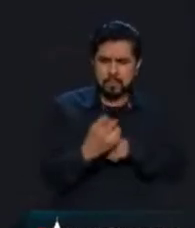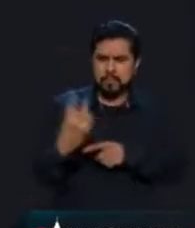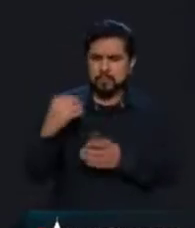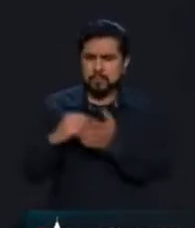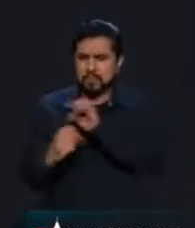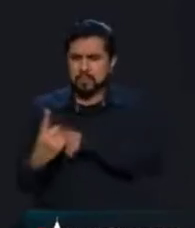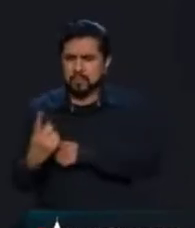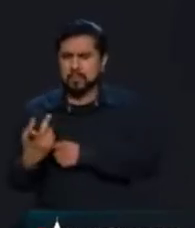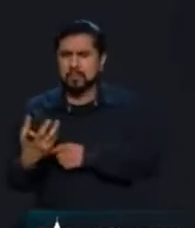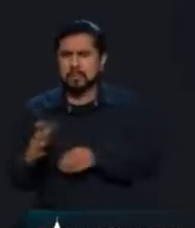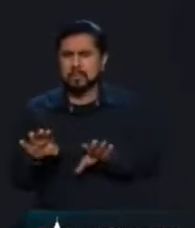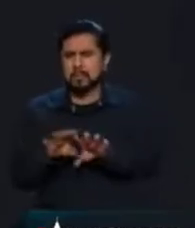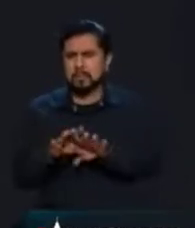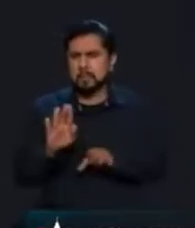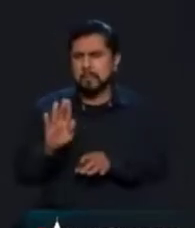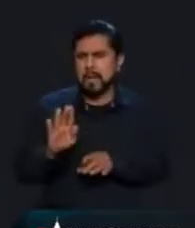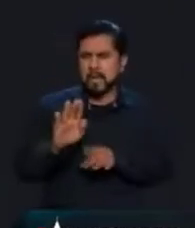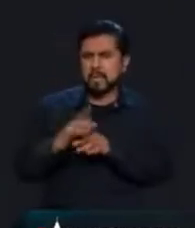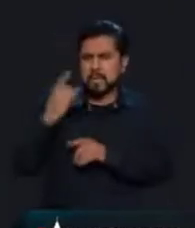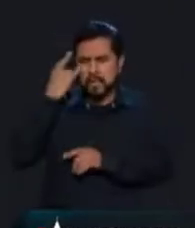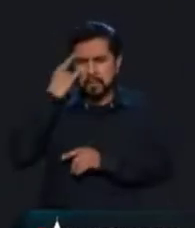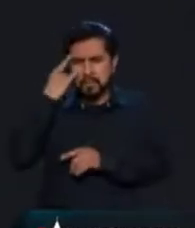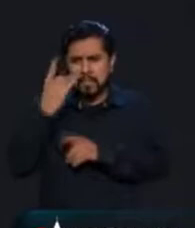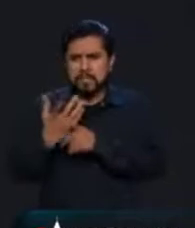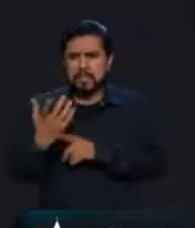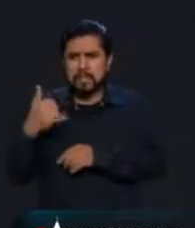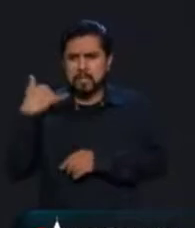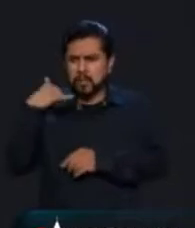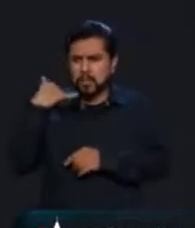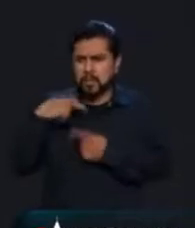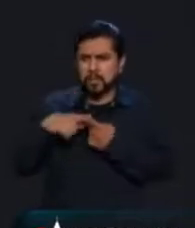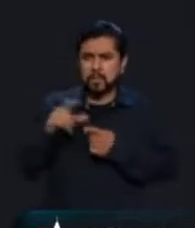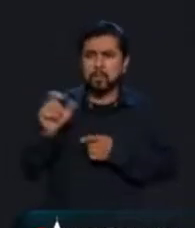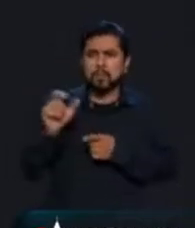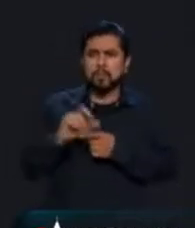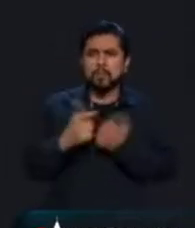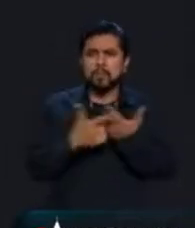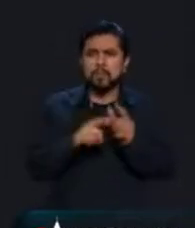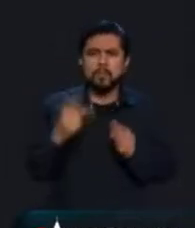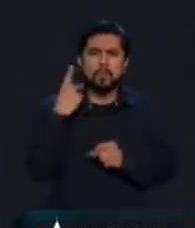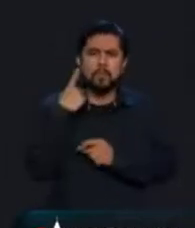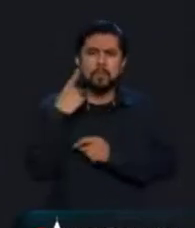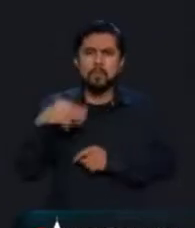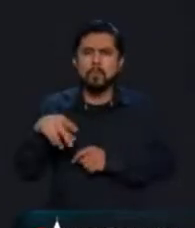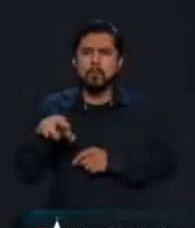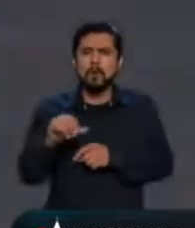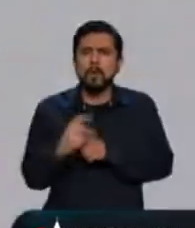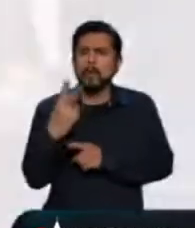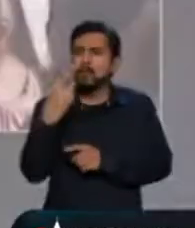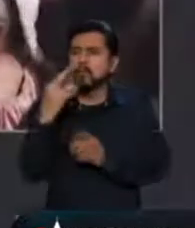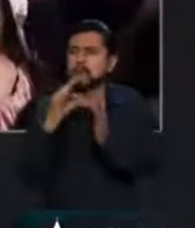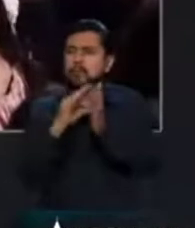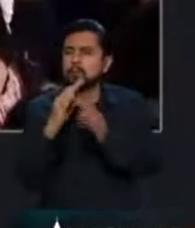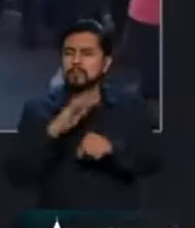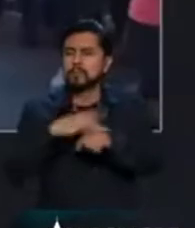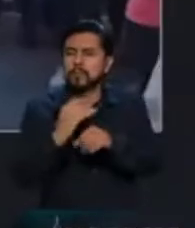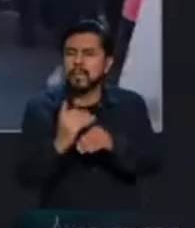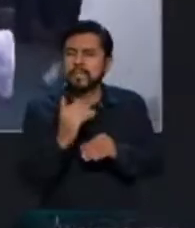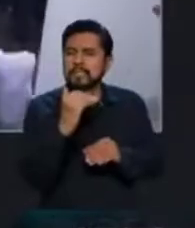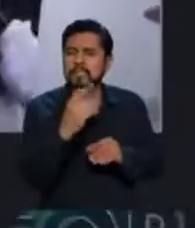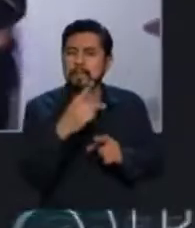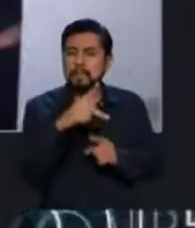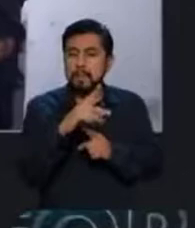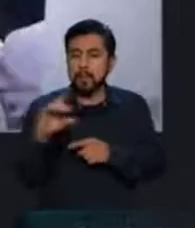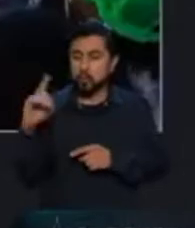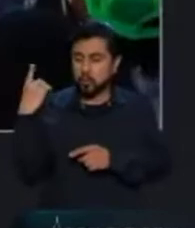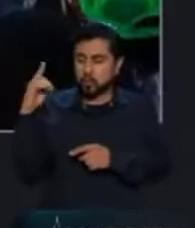se parecería a Michoacán, que son elecciones donde Morena llegó con 2 puntos de ventaja. Lo interesante, me parece, de Durango